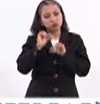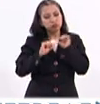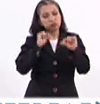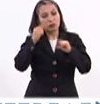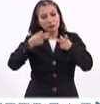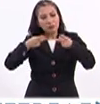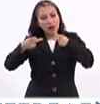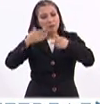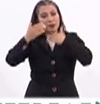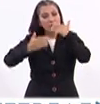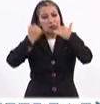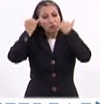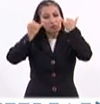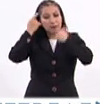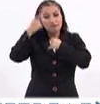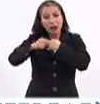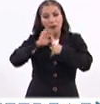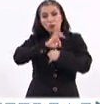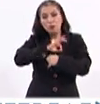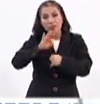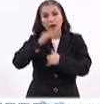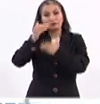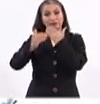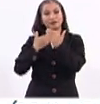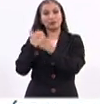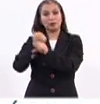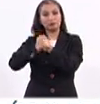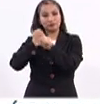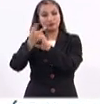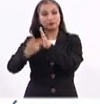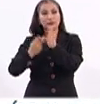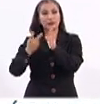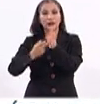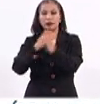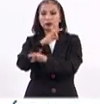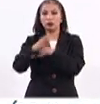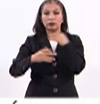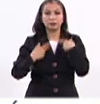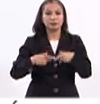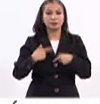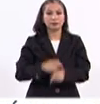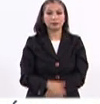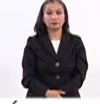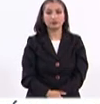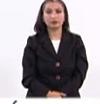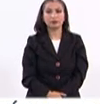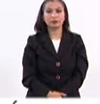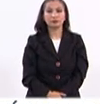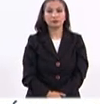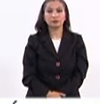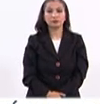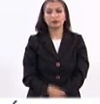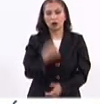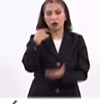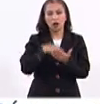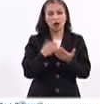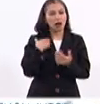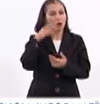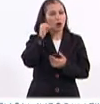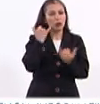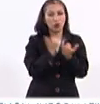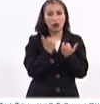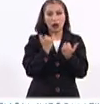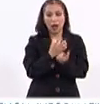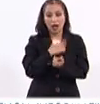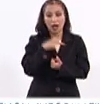apuntalando y generando estrategias para que se pueda llevar a cabo una práctica sistemática en toda la población. Claro, creo que coincidimos en que